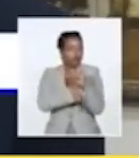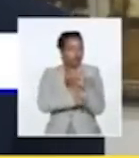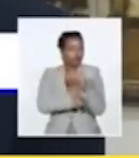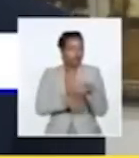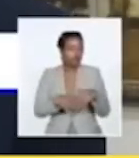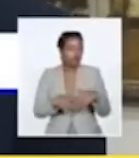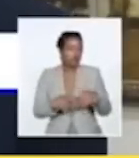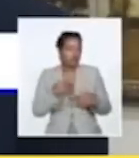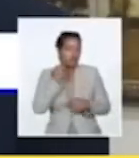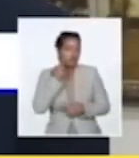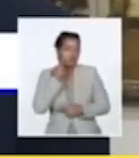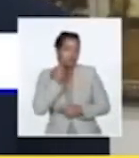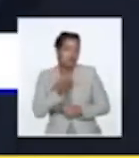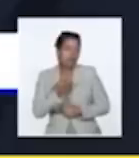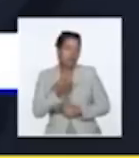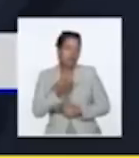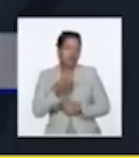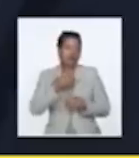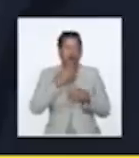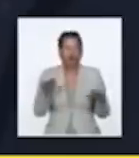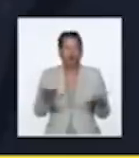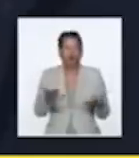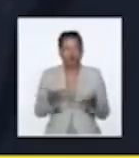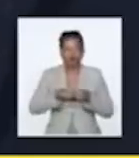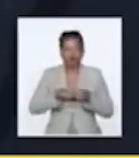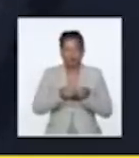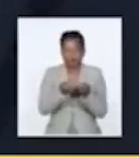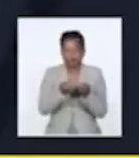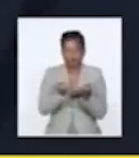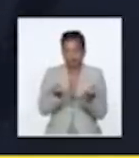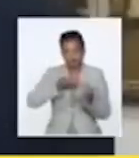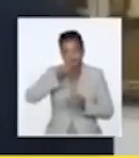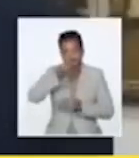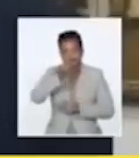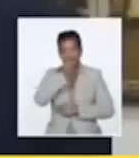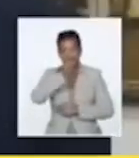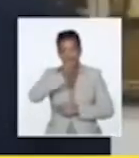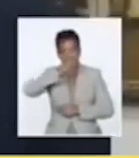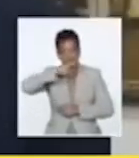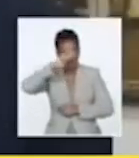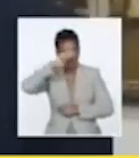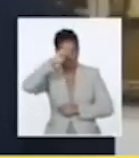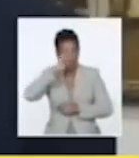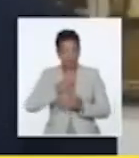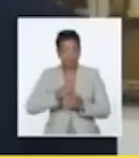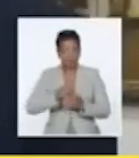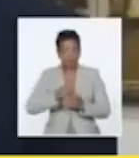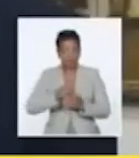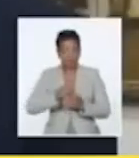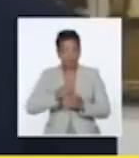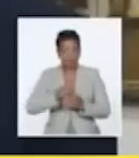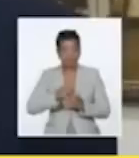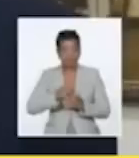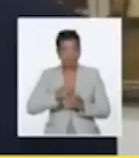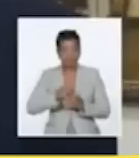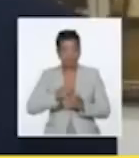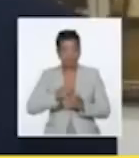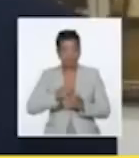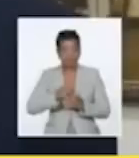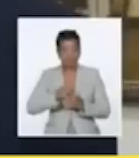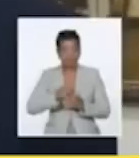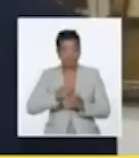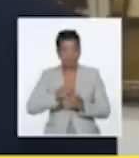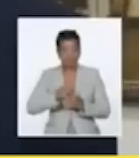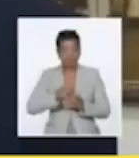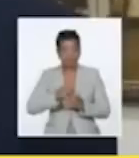la distribución de alimentos en Cuba, la distribución de alimentos en Cuba. Y ¡para ahí!